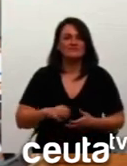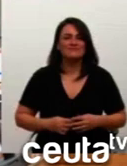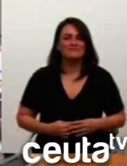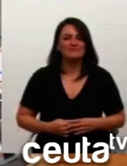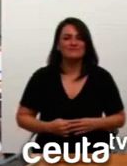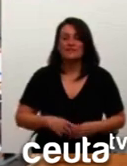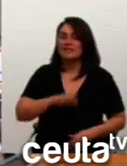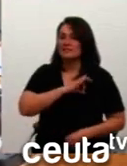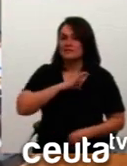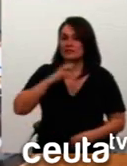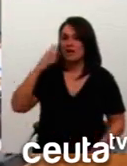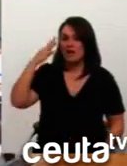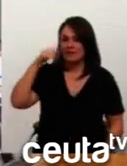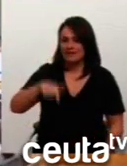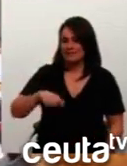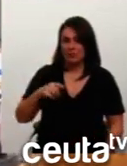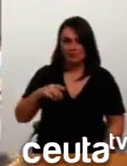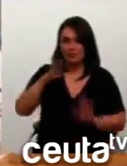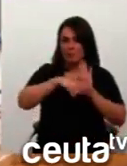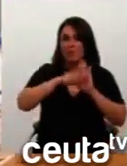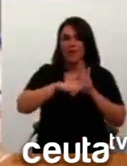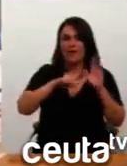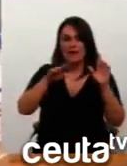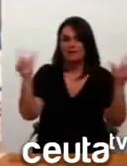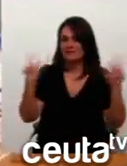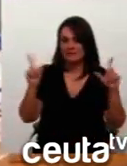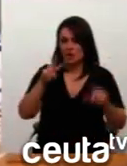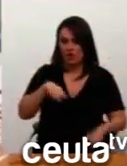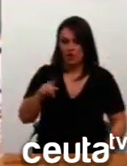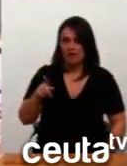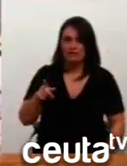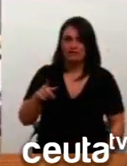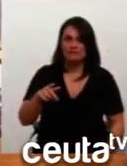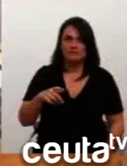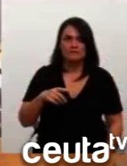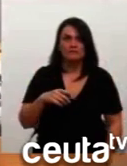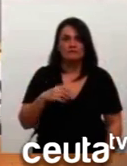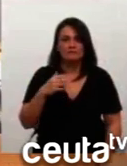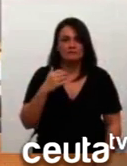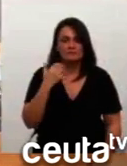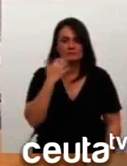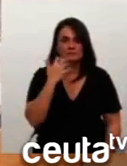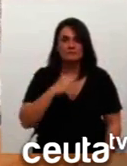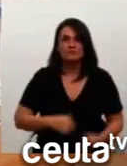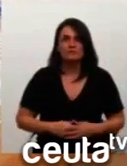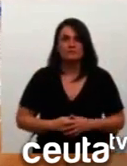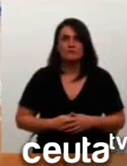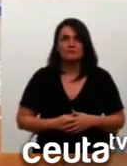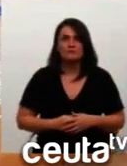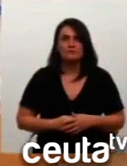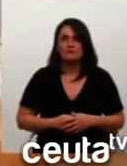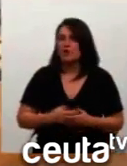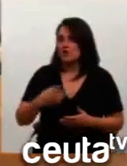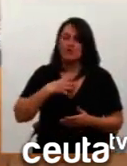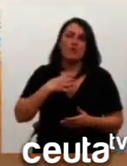Señora Ame, esto no es un programa de televisión. Aquí, no, claro, entonces, claro, lo que no puede haber,